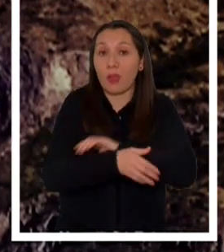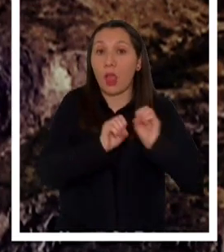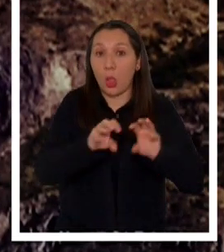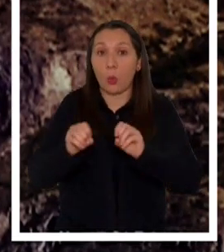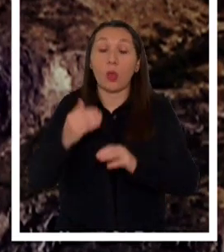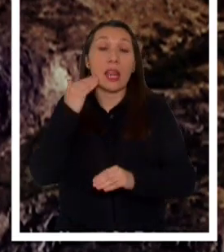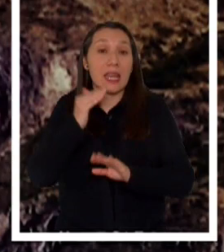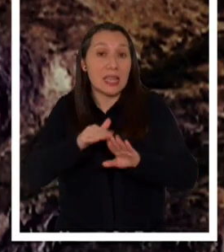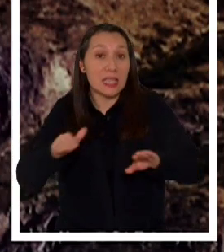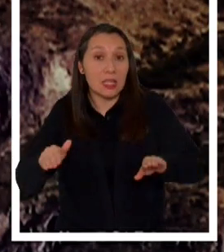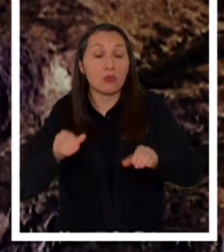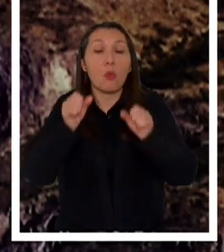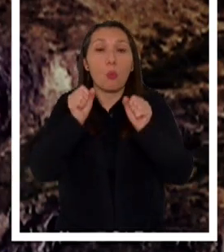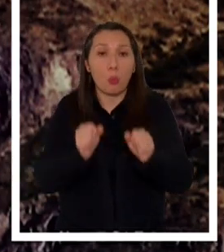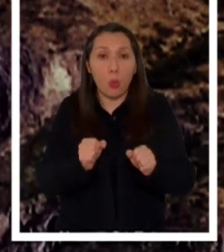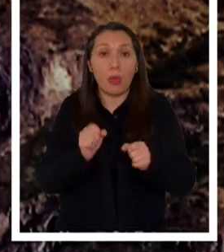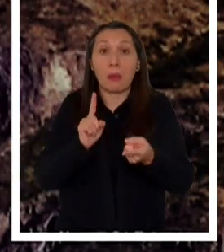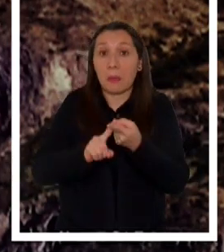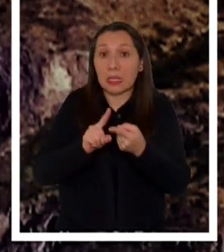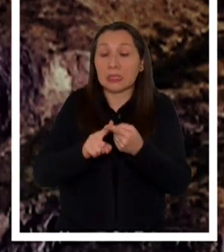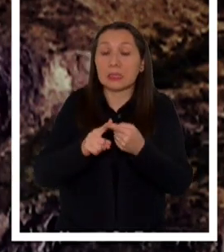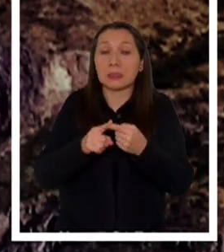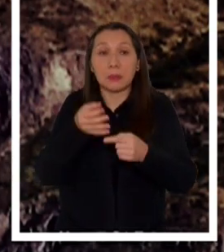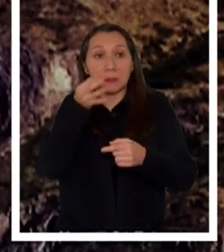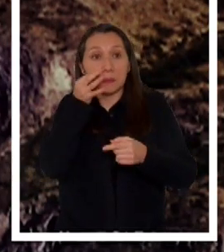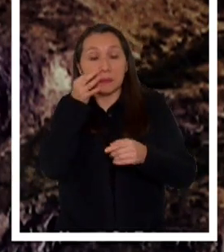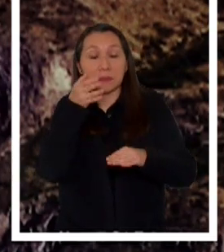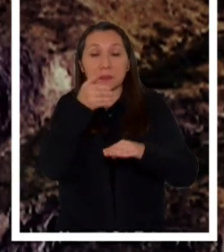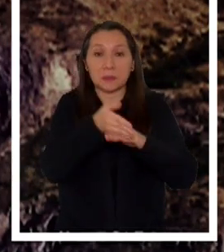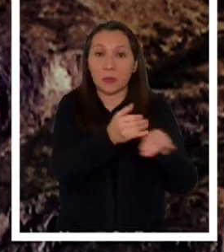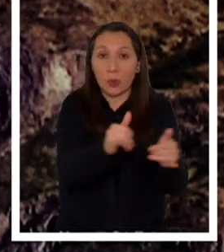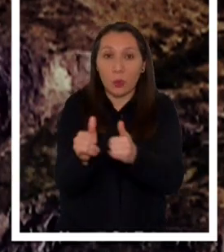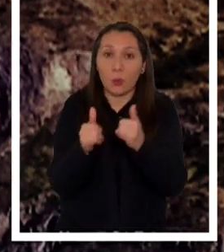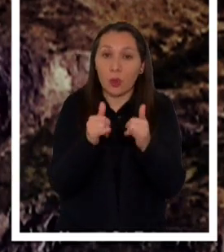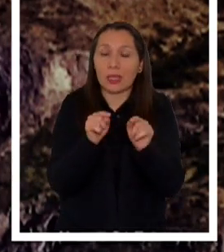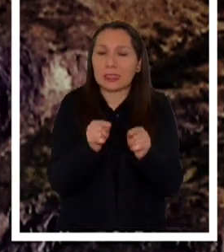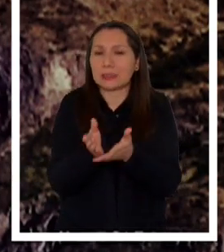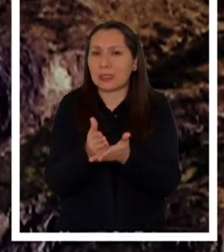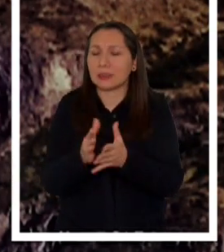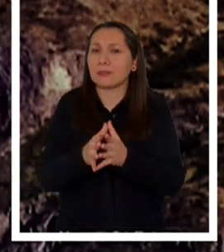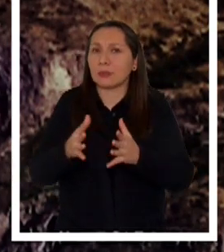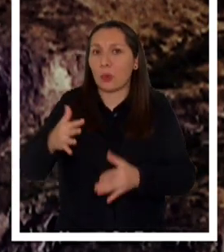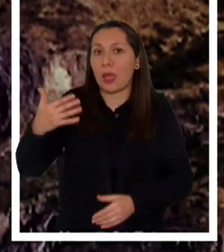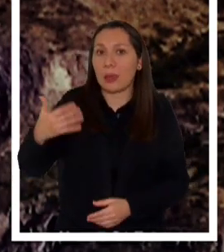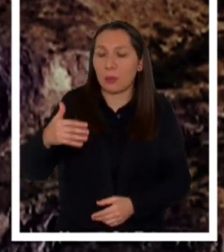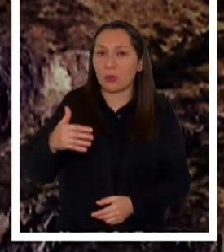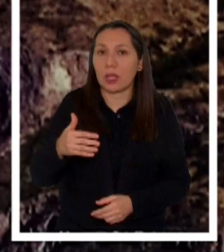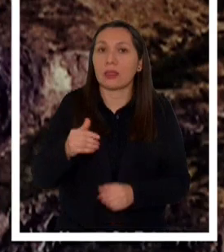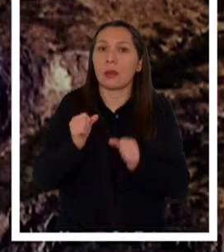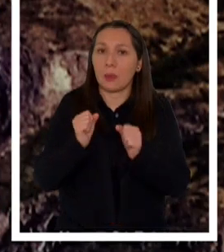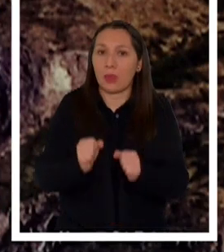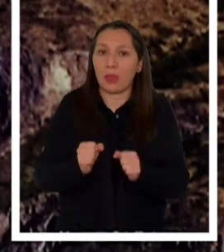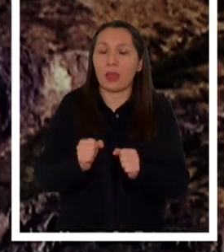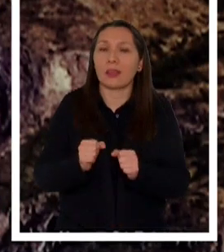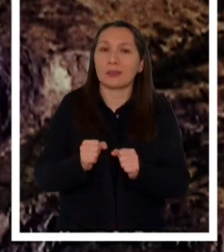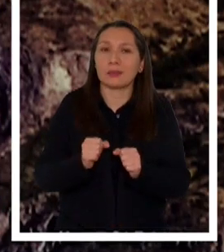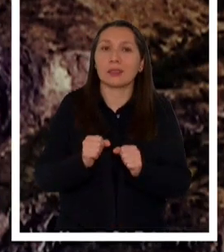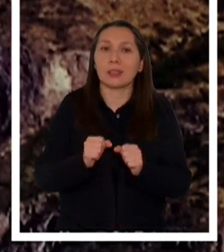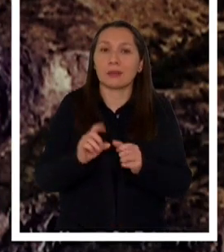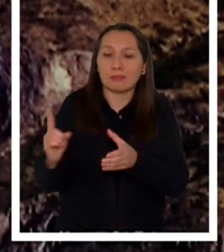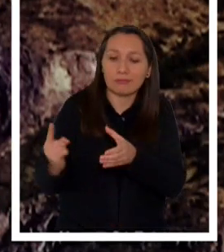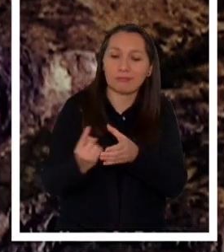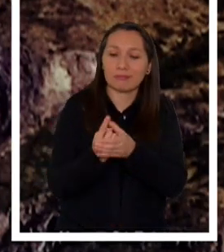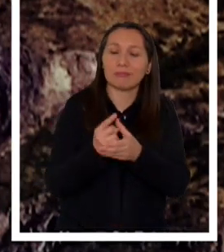que también los niños y niñas puedan integrarse y formar parte de estos juegos ha sido una estrategia relevante para ir formando